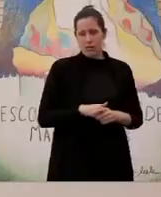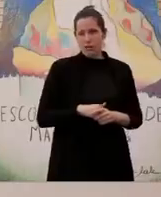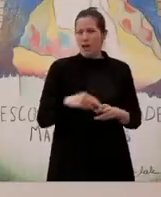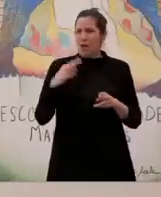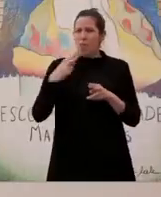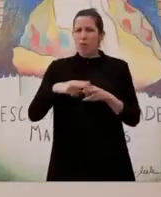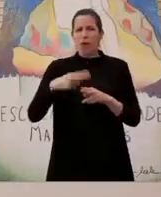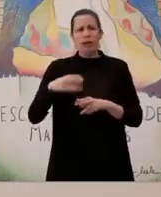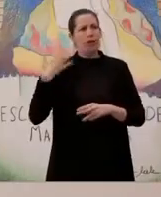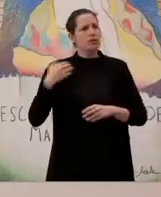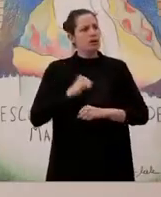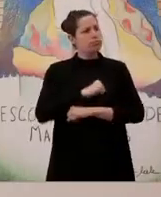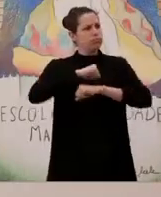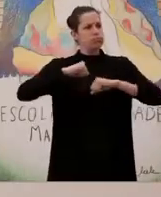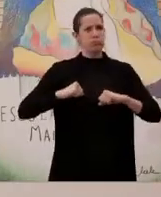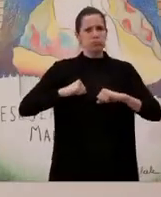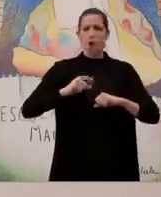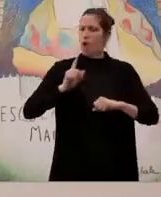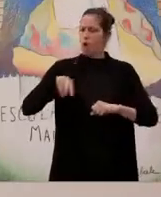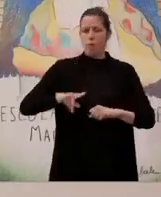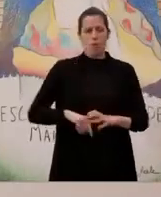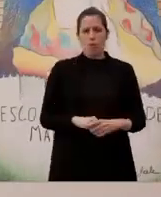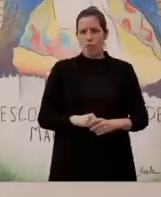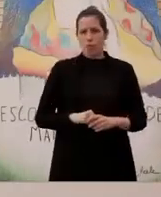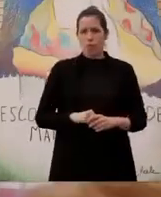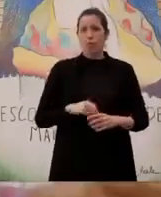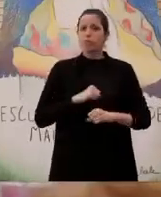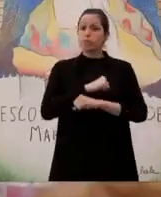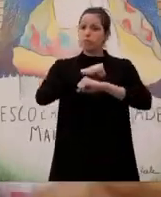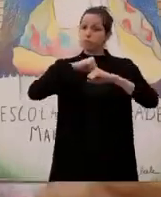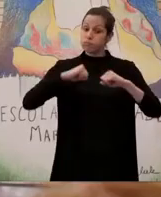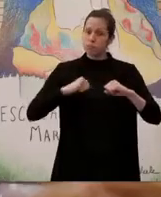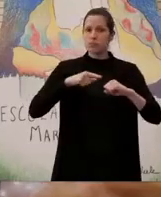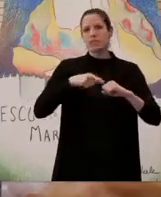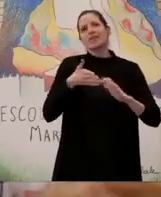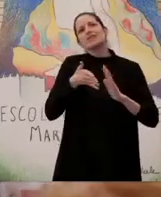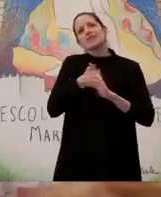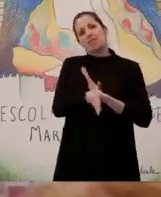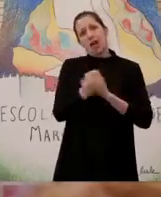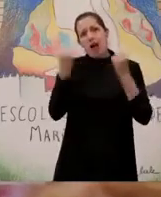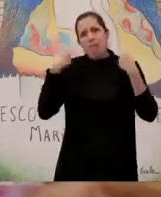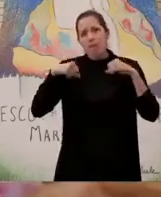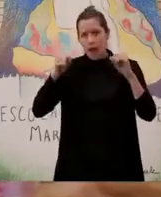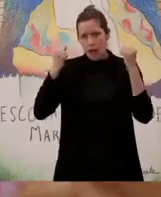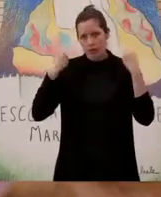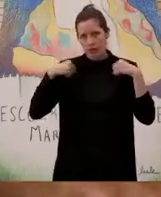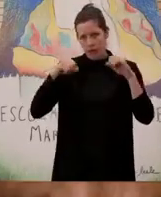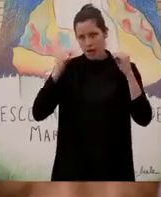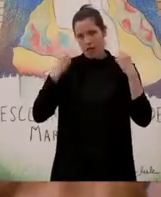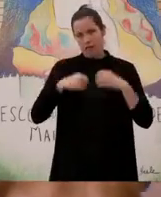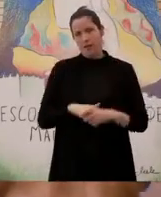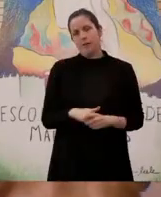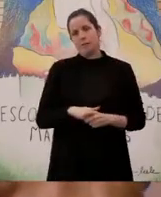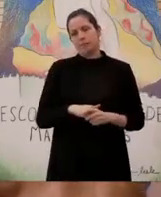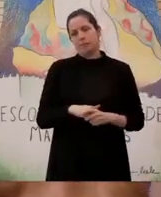No en verdad las conquistas se consolidan cuando se practica Y eso implica suba responsabilidades nos ayudaremos pero a